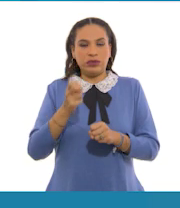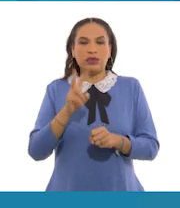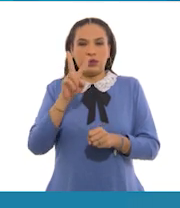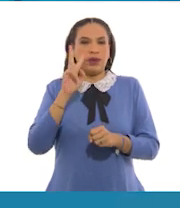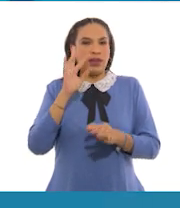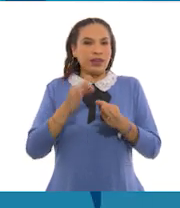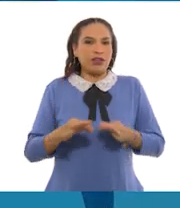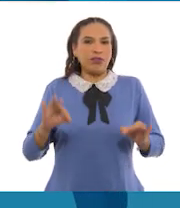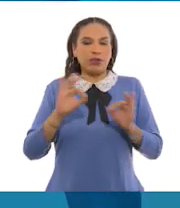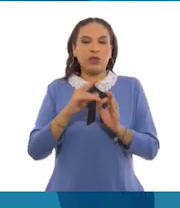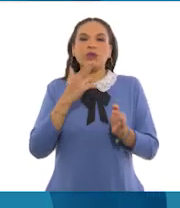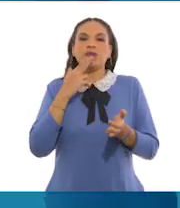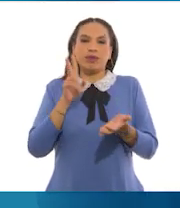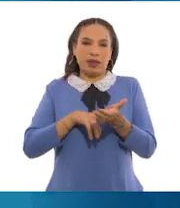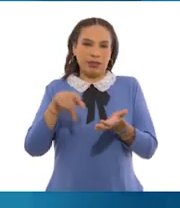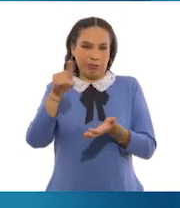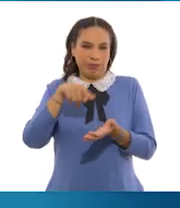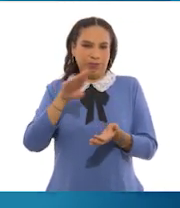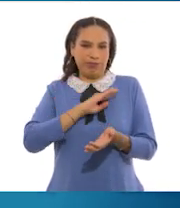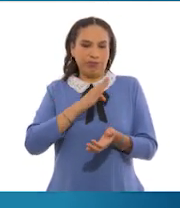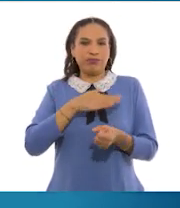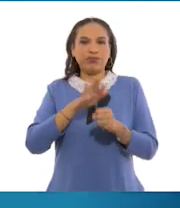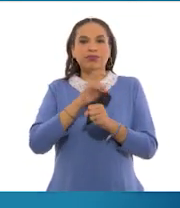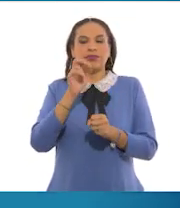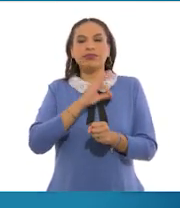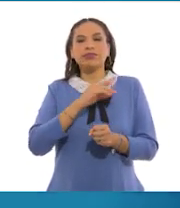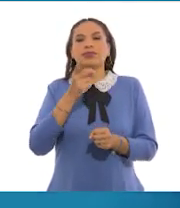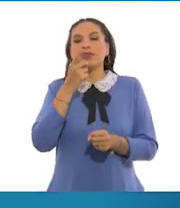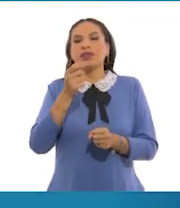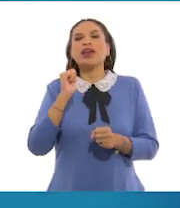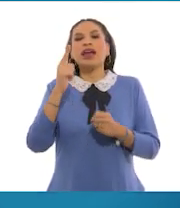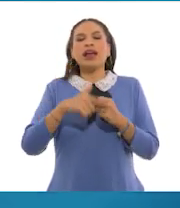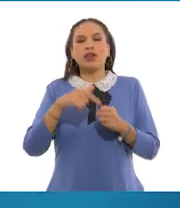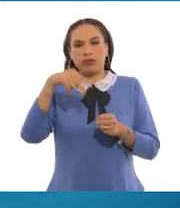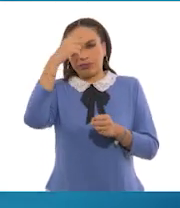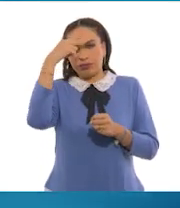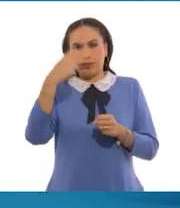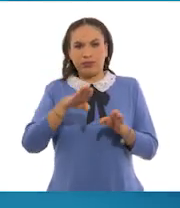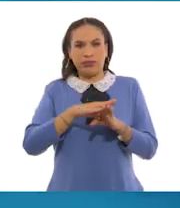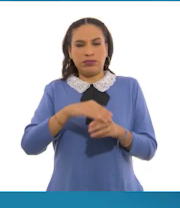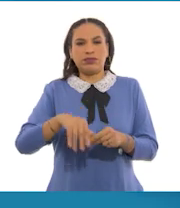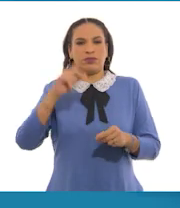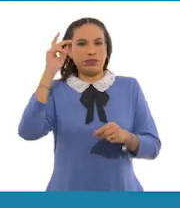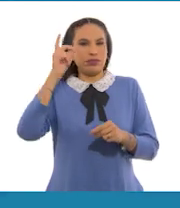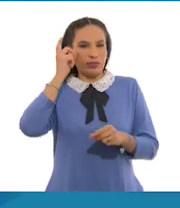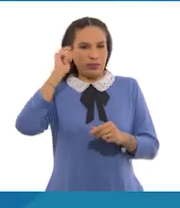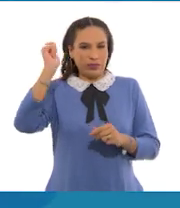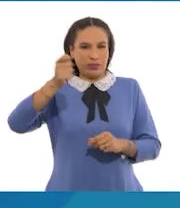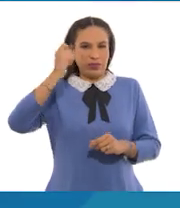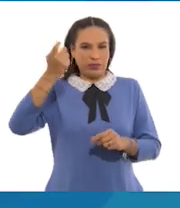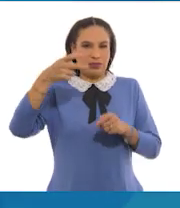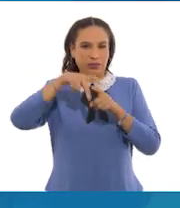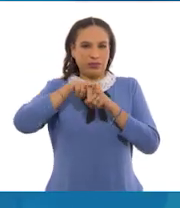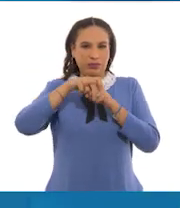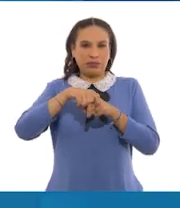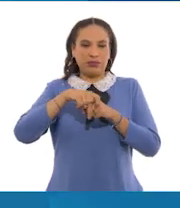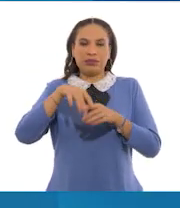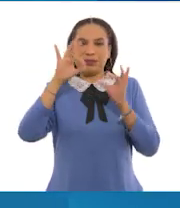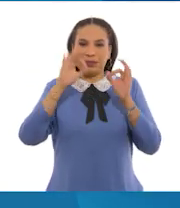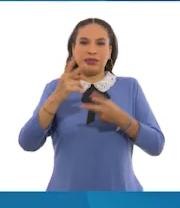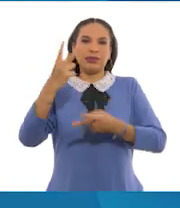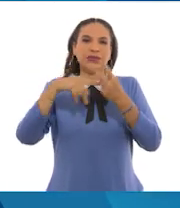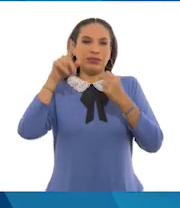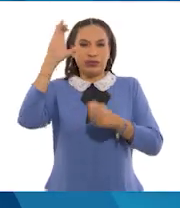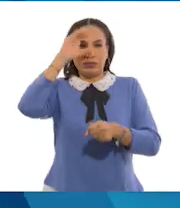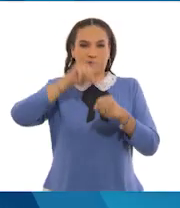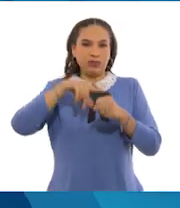muy importantes y valiosos. Por esto, podemos decir que algo tan mexicano como la charrería y los charros al final son un resultado de